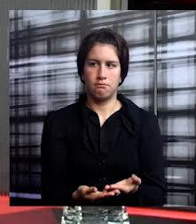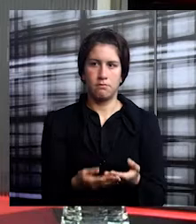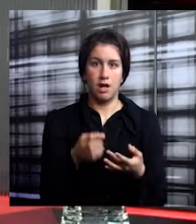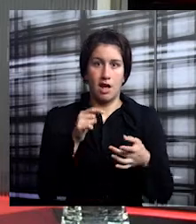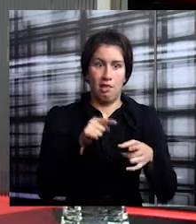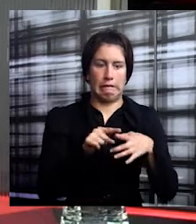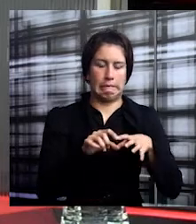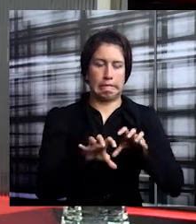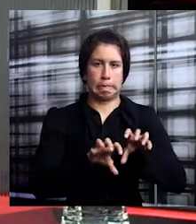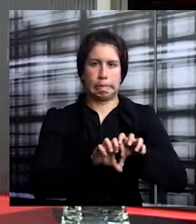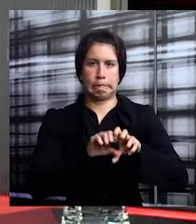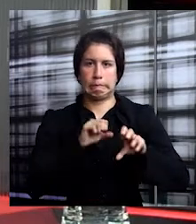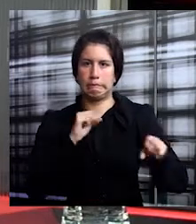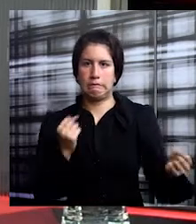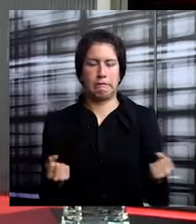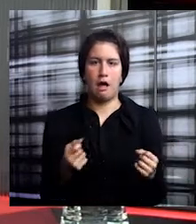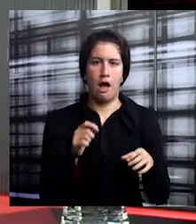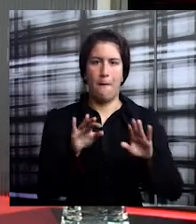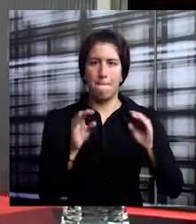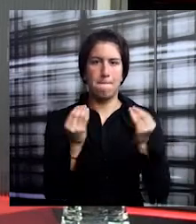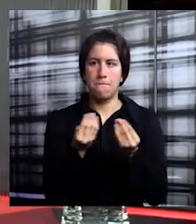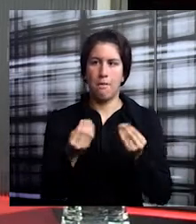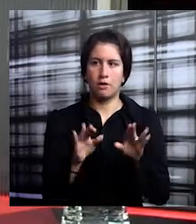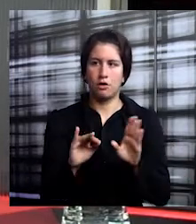Bolivia. Y si los militares salen,